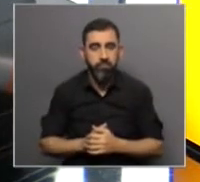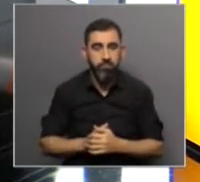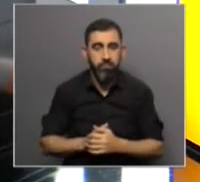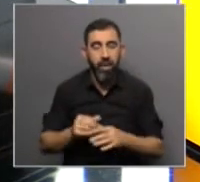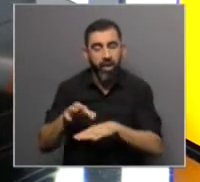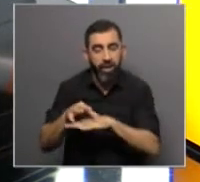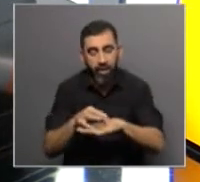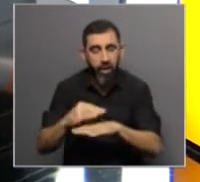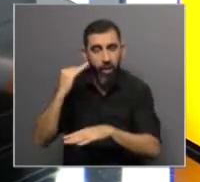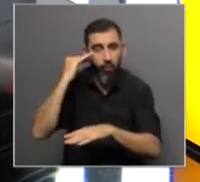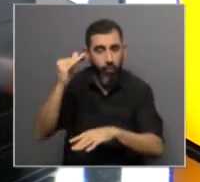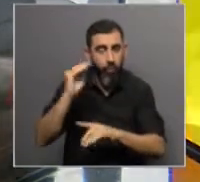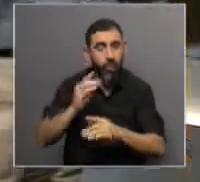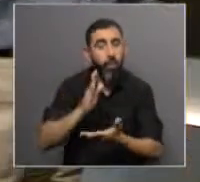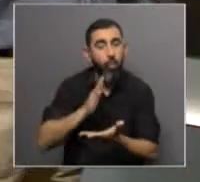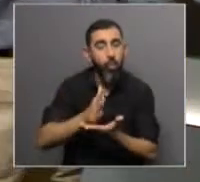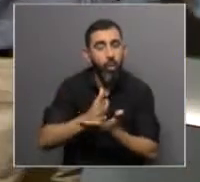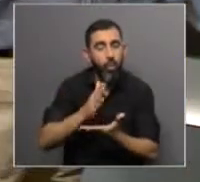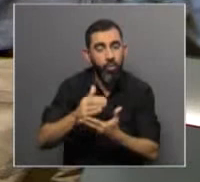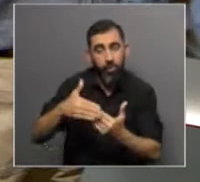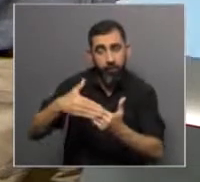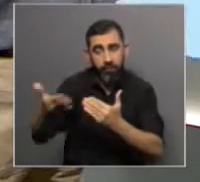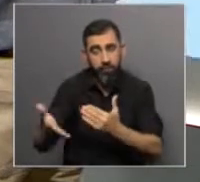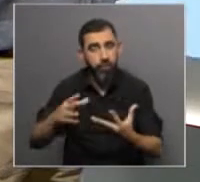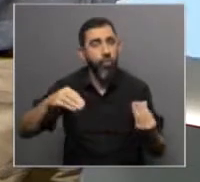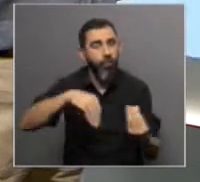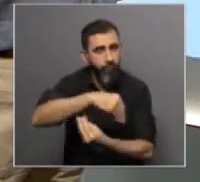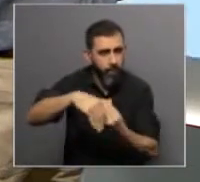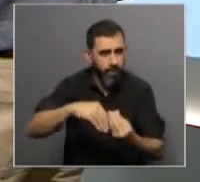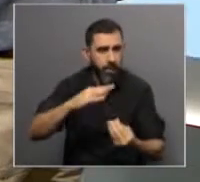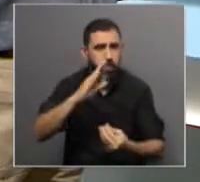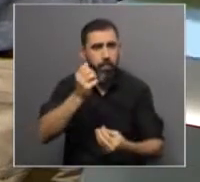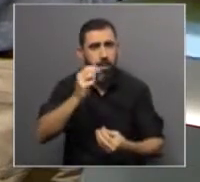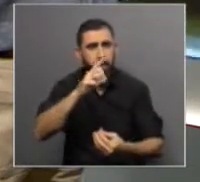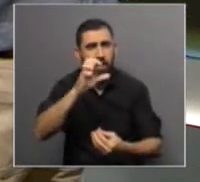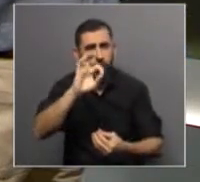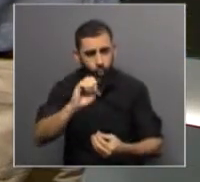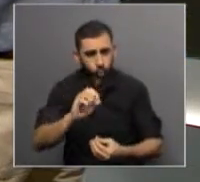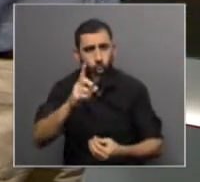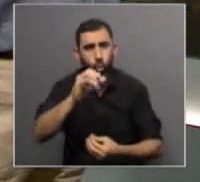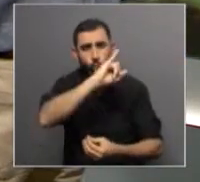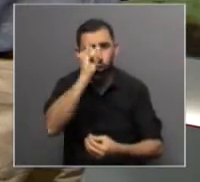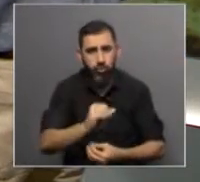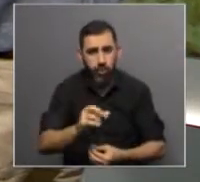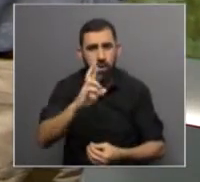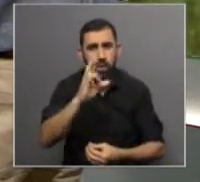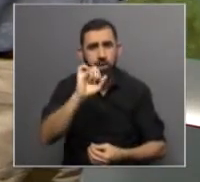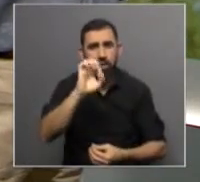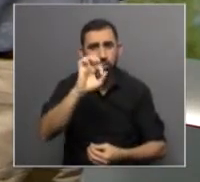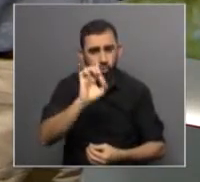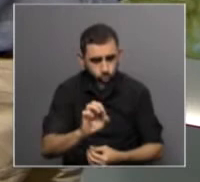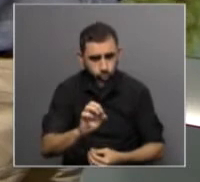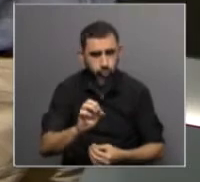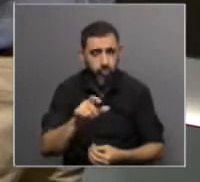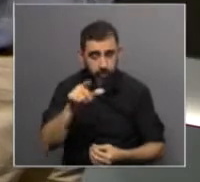profesores y también con la colaboración de los vecinos de allí, la familia Paleto, Rizzo, González, que usan las